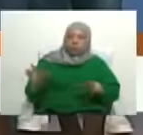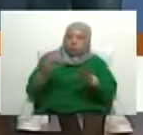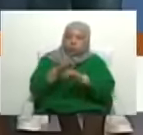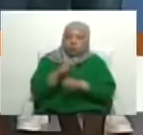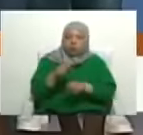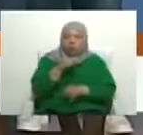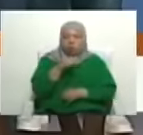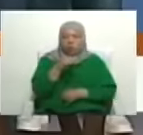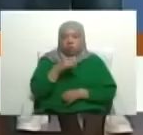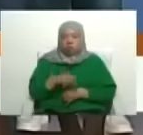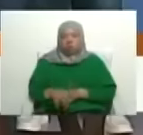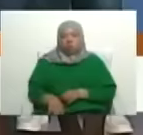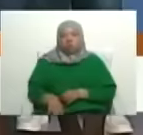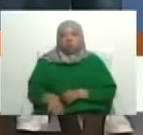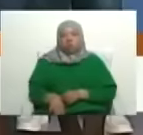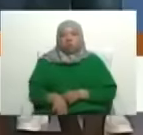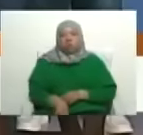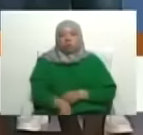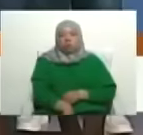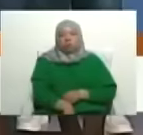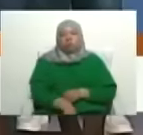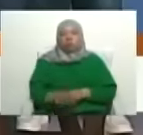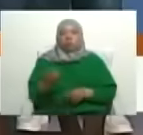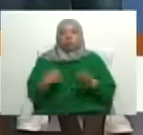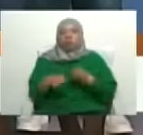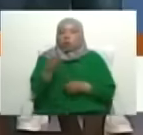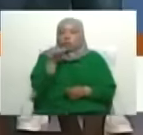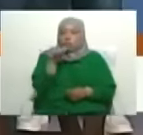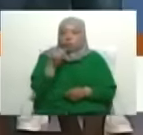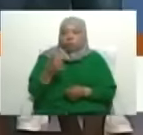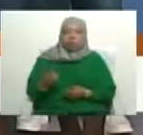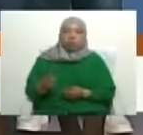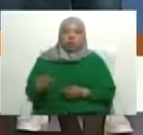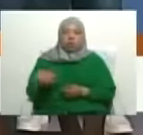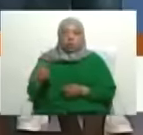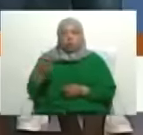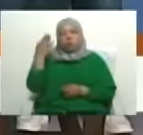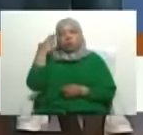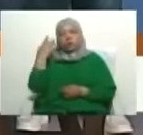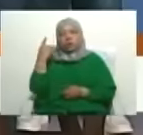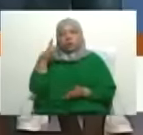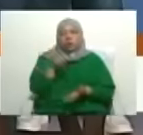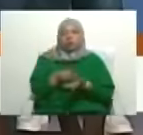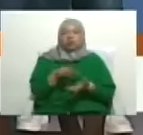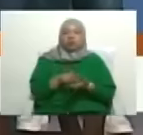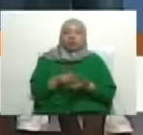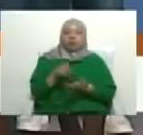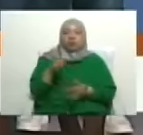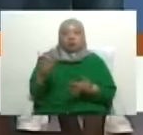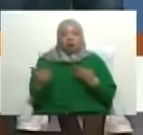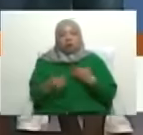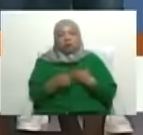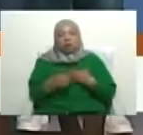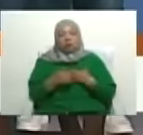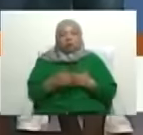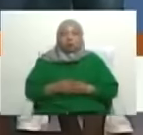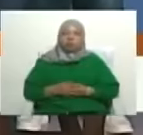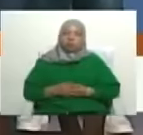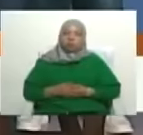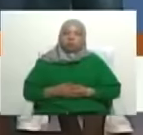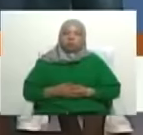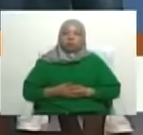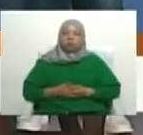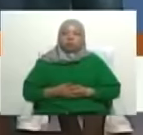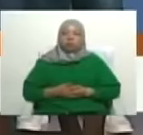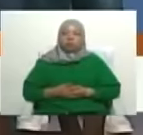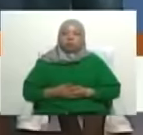disfruta, y se toma unos tragos, y luego sale de ese sitio y es agredida